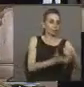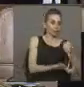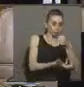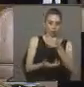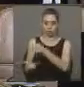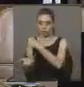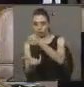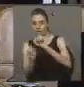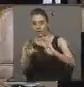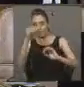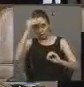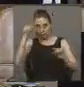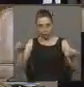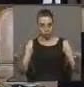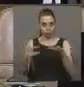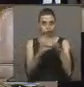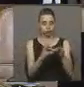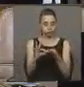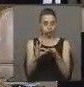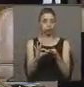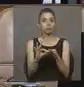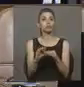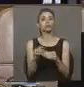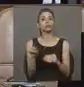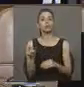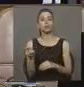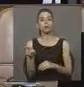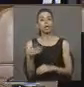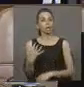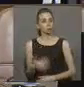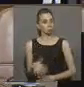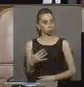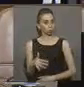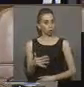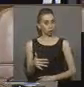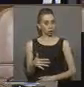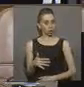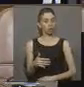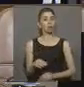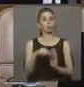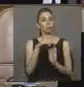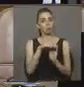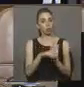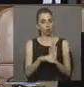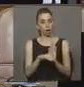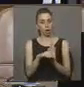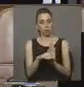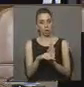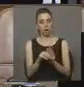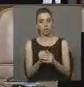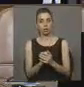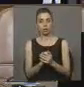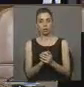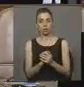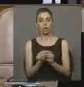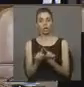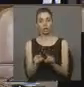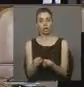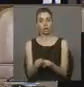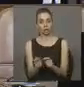etc. Eso resulta del todo relevante, contar con un programa de